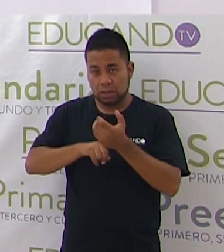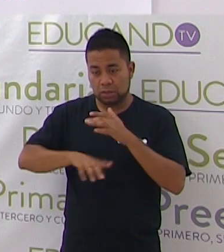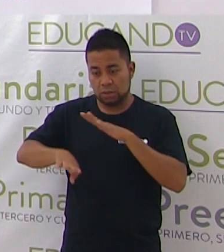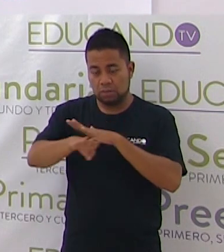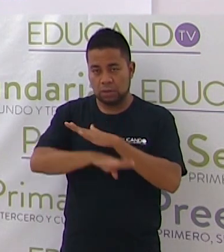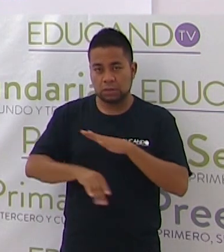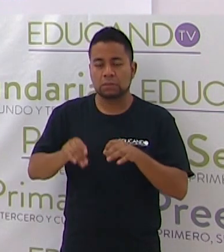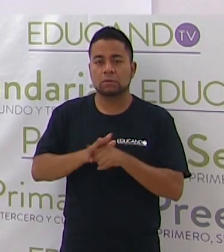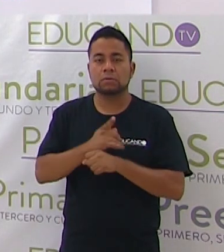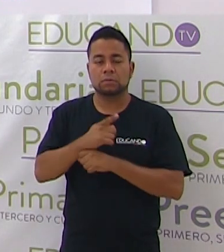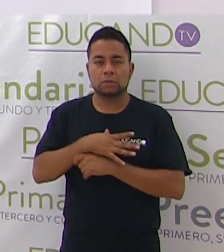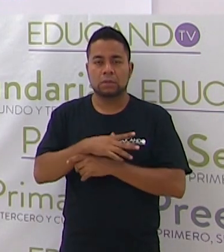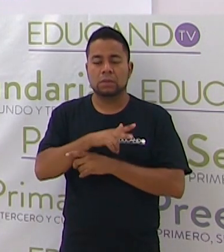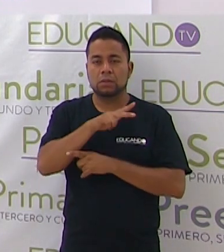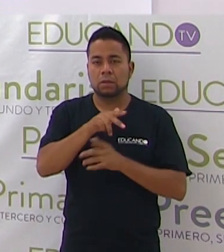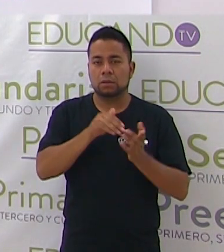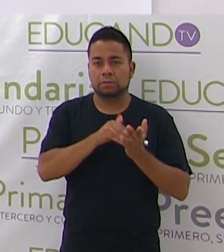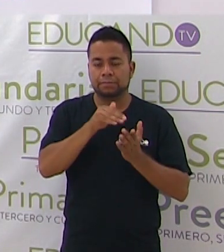ya que afecta a